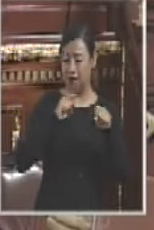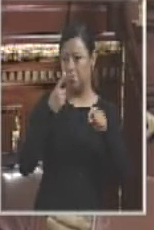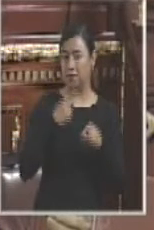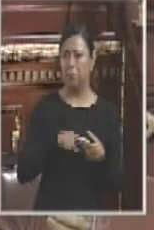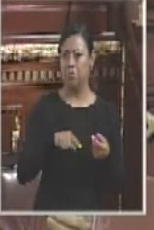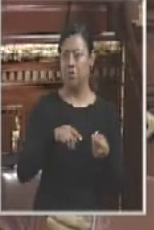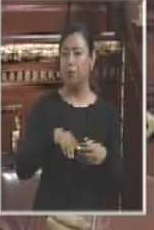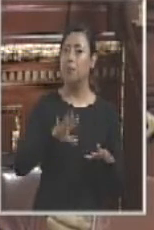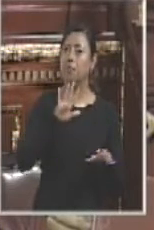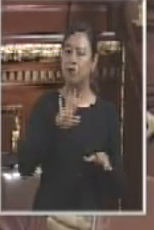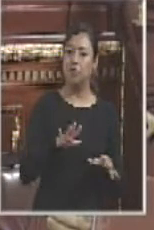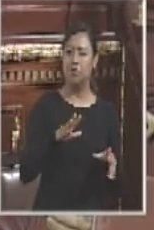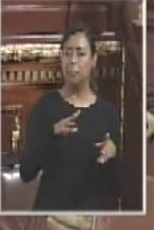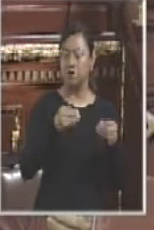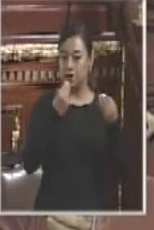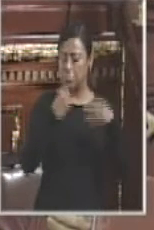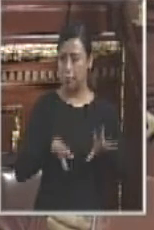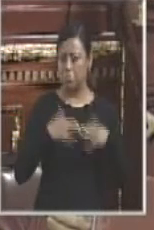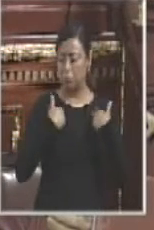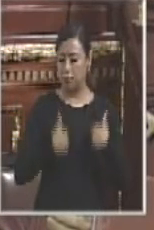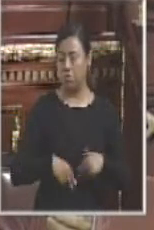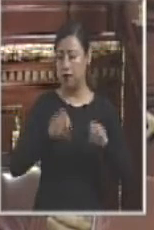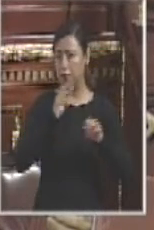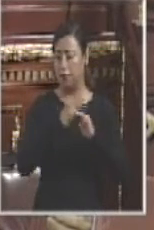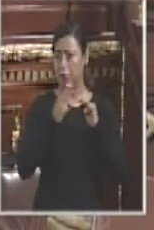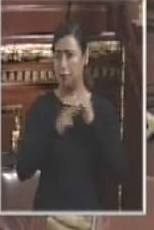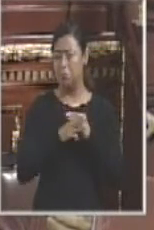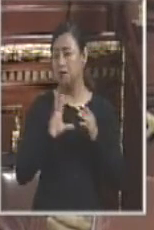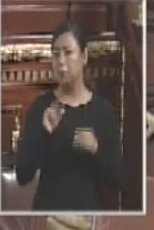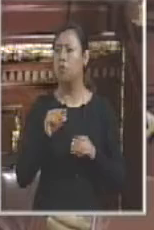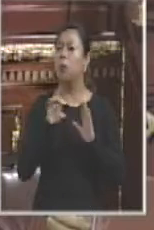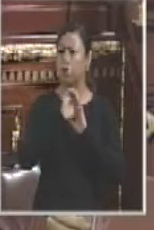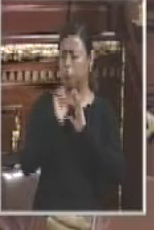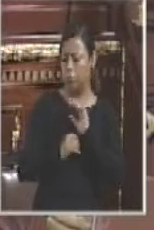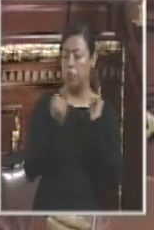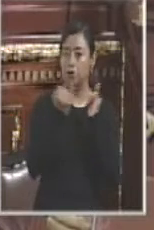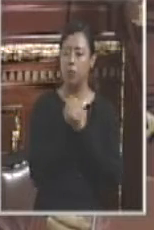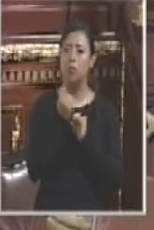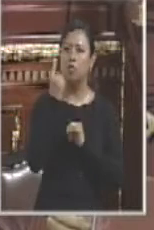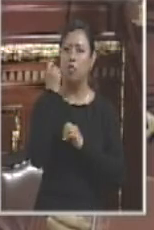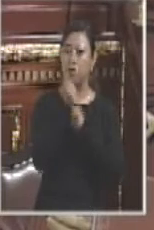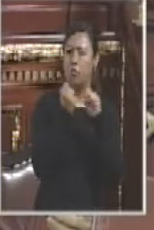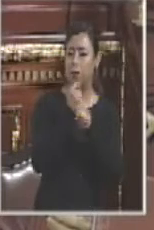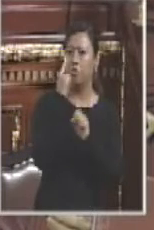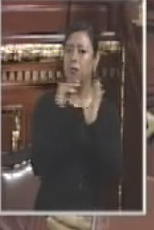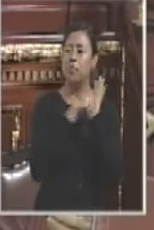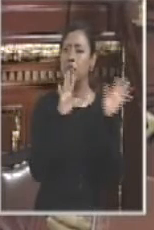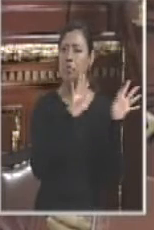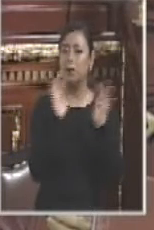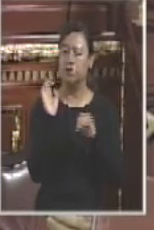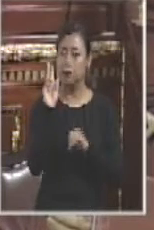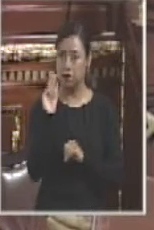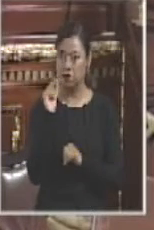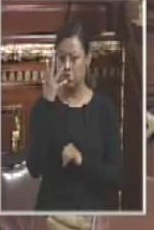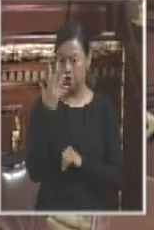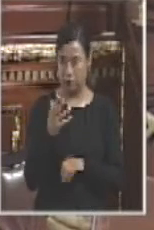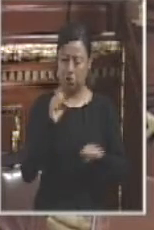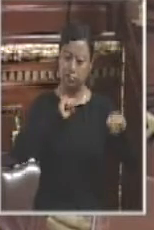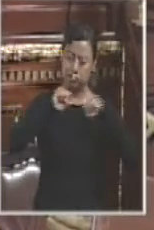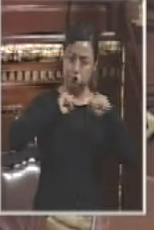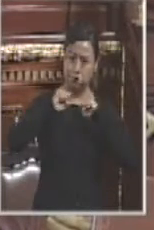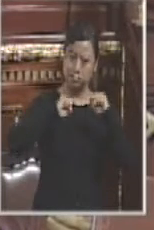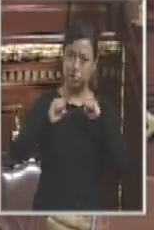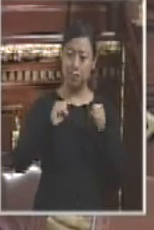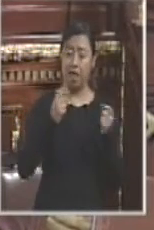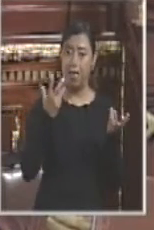y materiales. Recordemos que en septiembre de 1985, un sismo originó un sinnúmero de